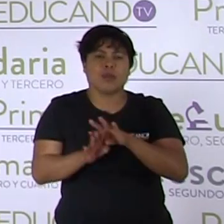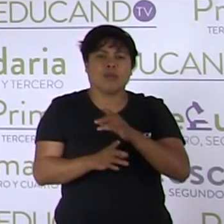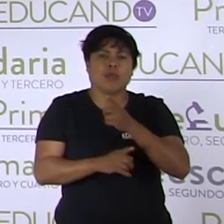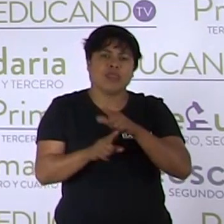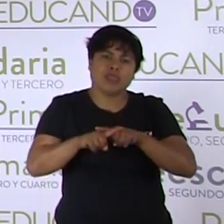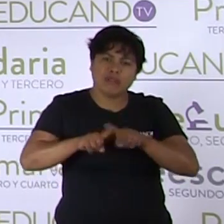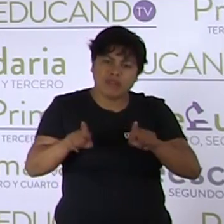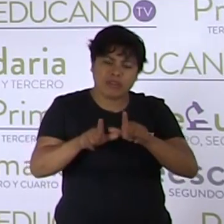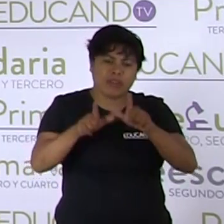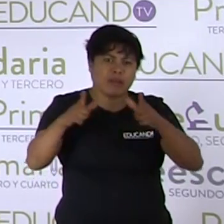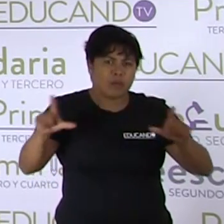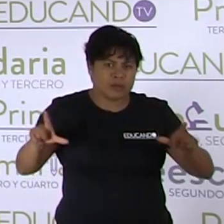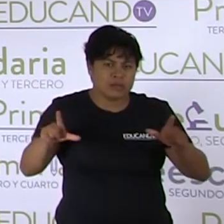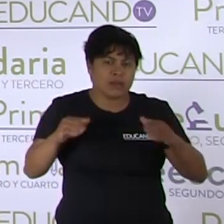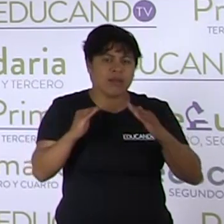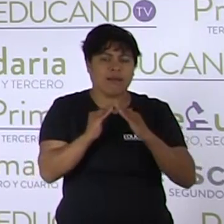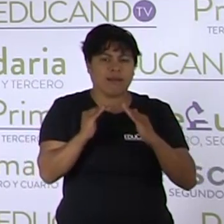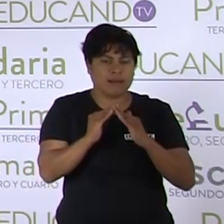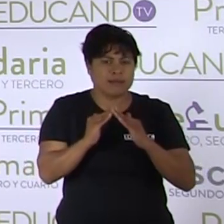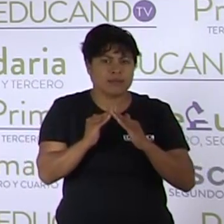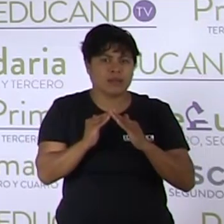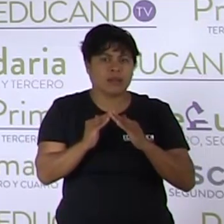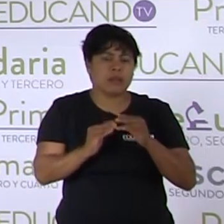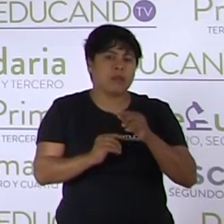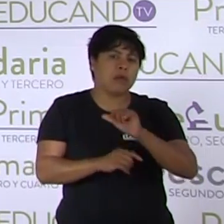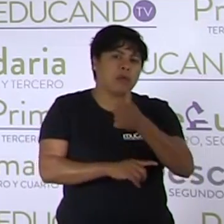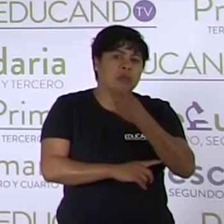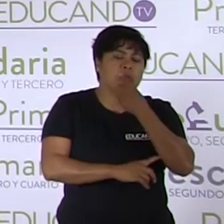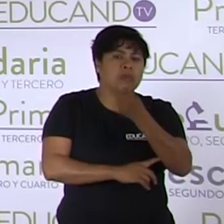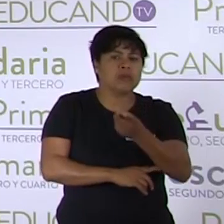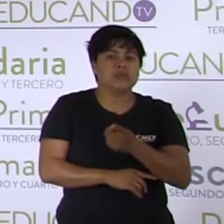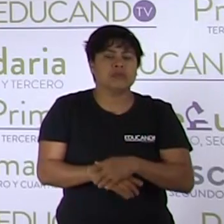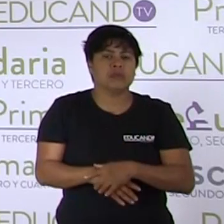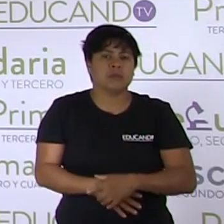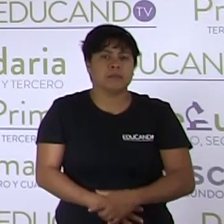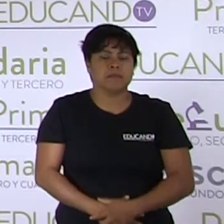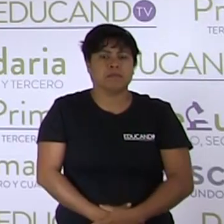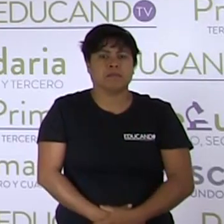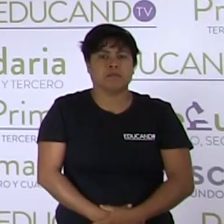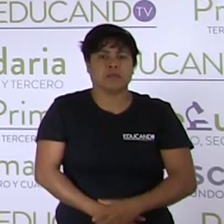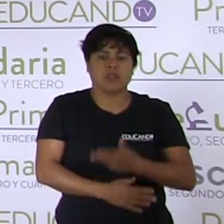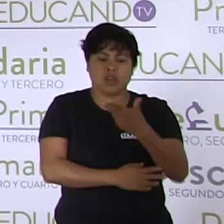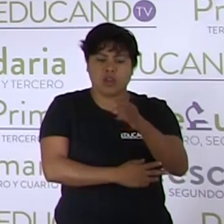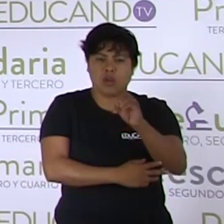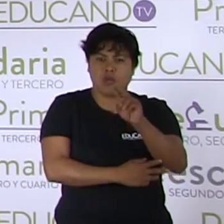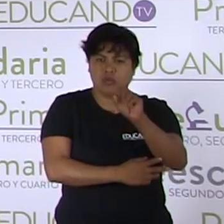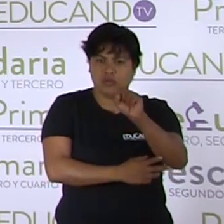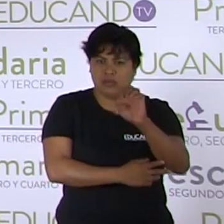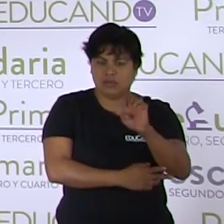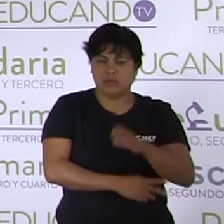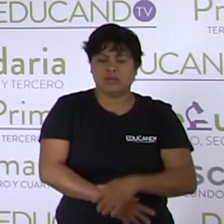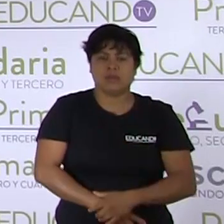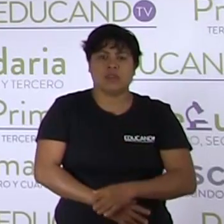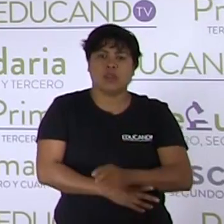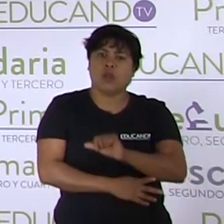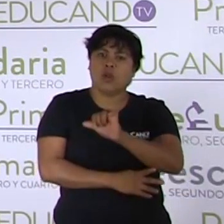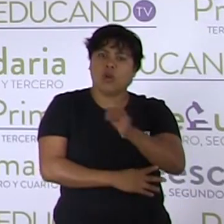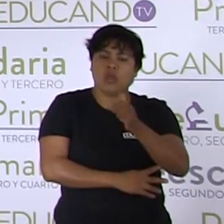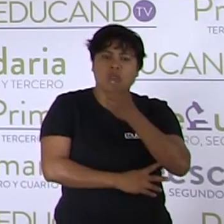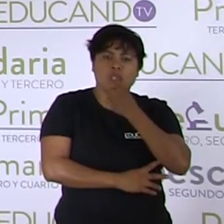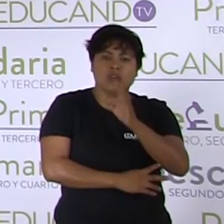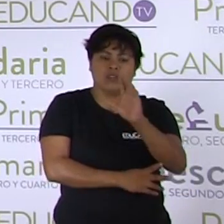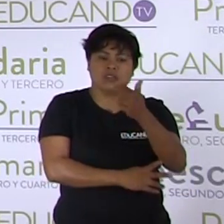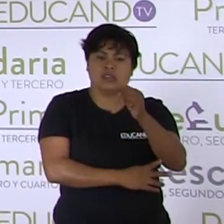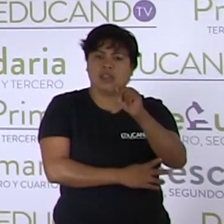dando, casa, otros van a decir house, otros